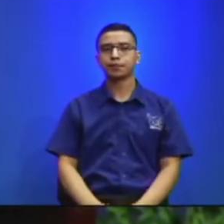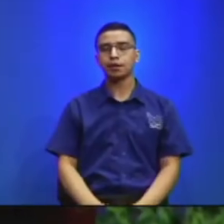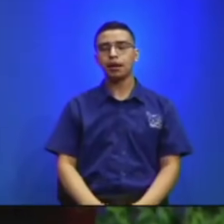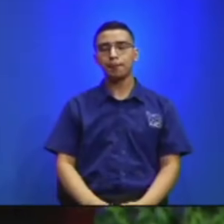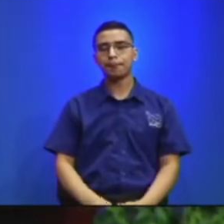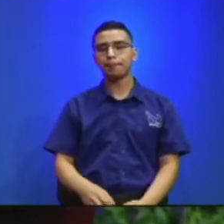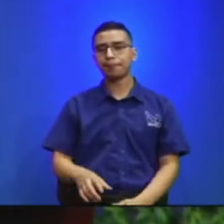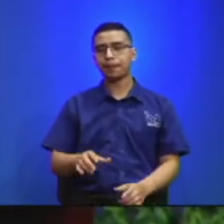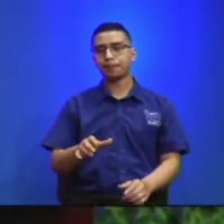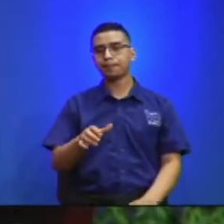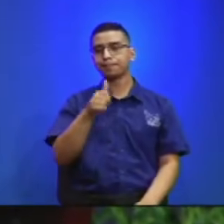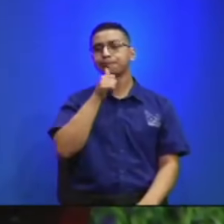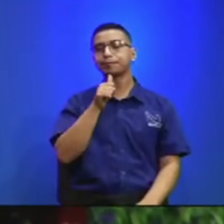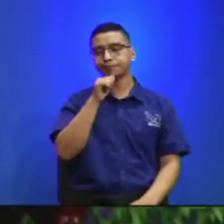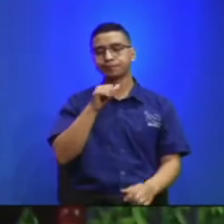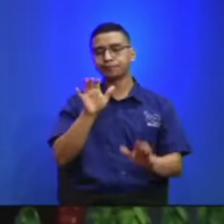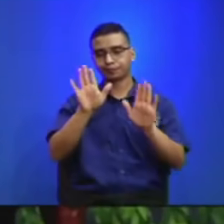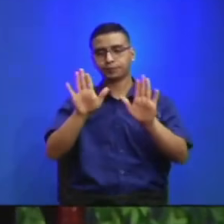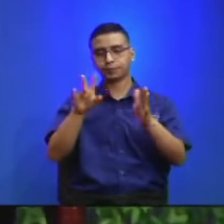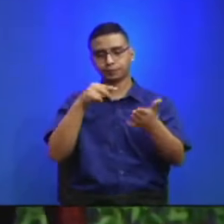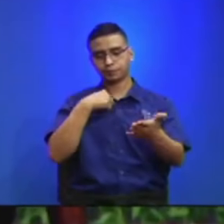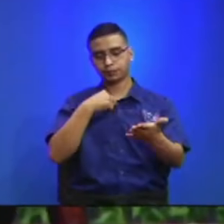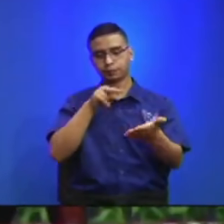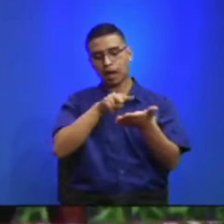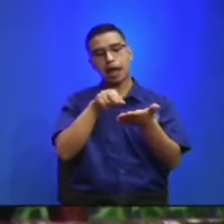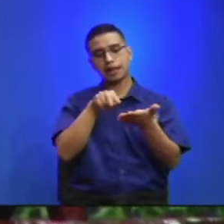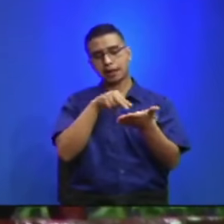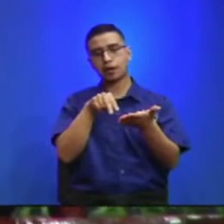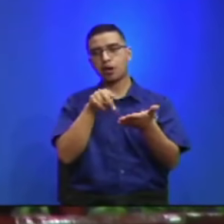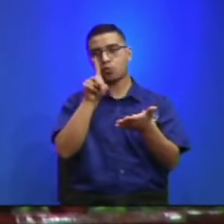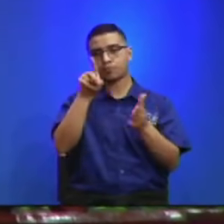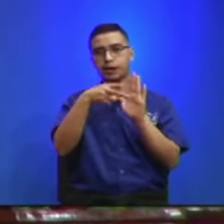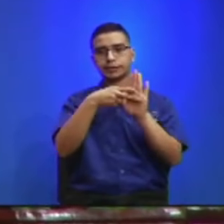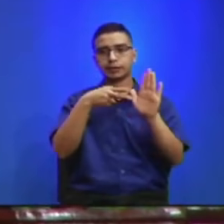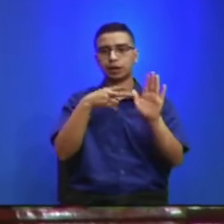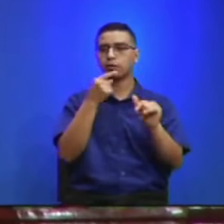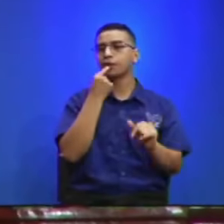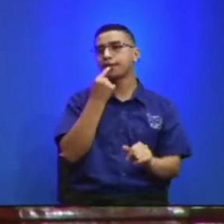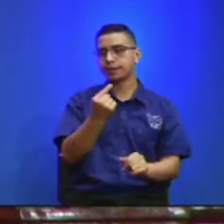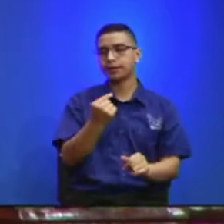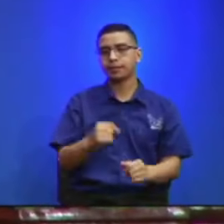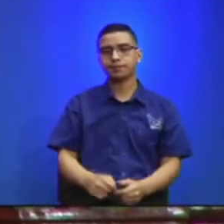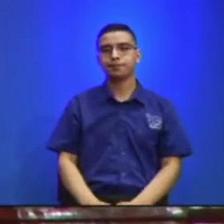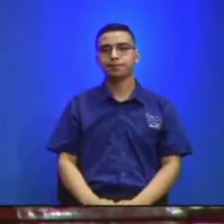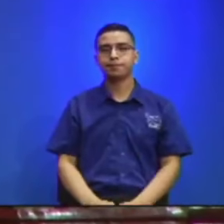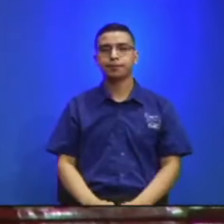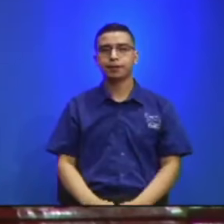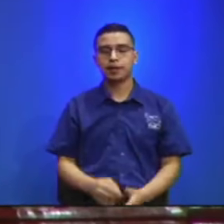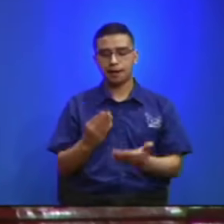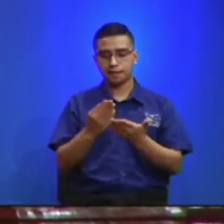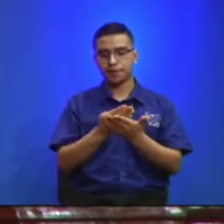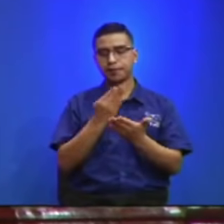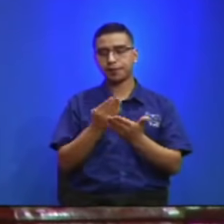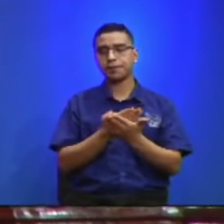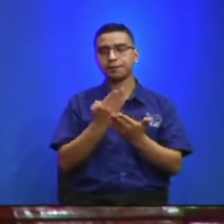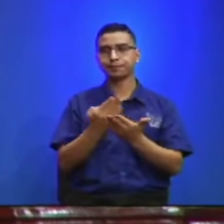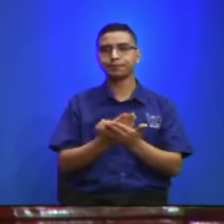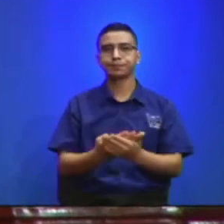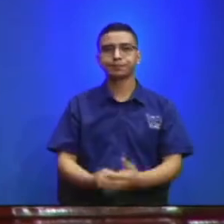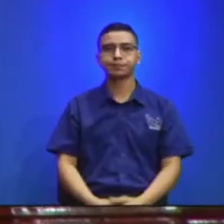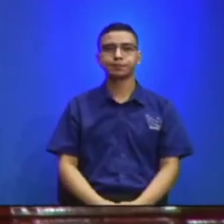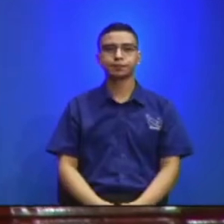leer no se puede deleitar nadie si no se llena el espíritu santo eso sí es una especie de acción más espiritual